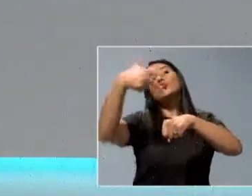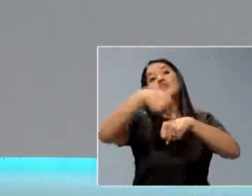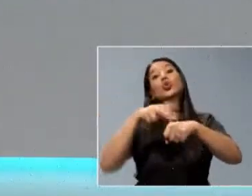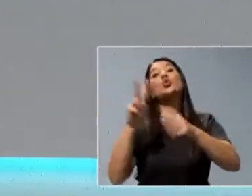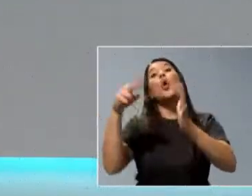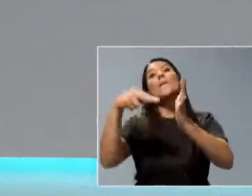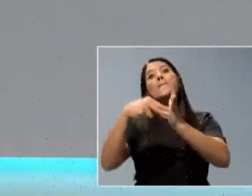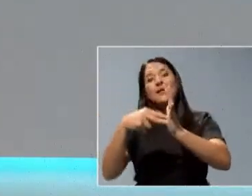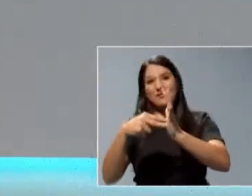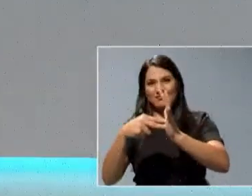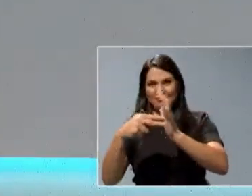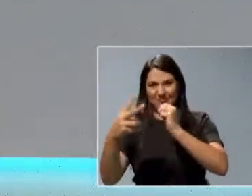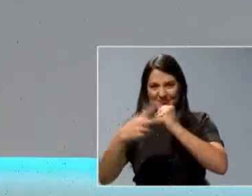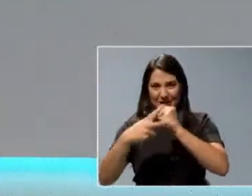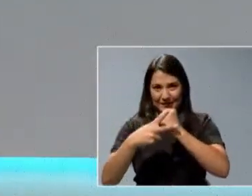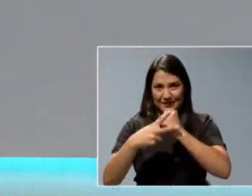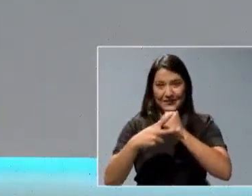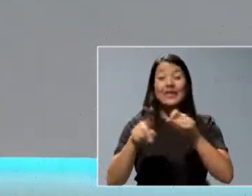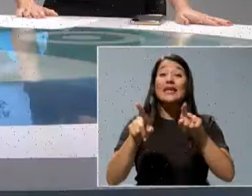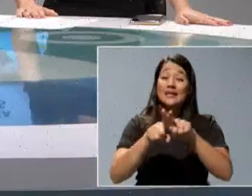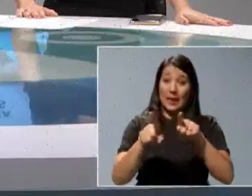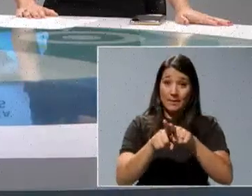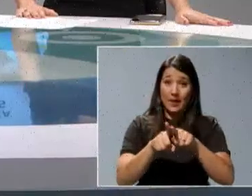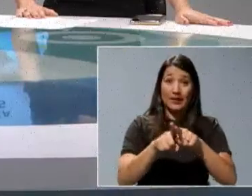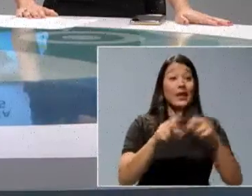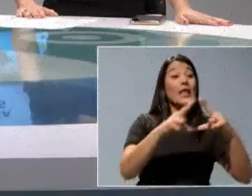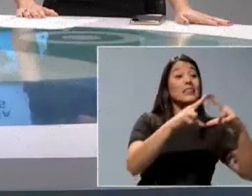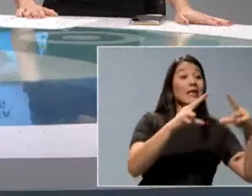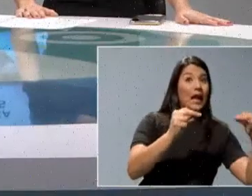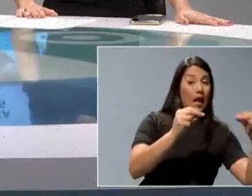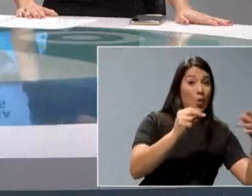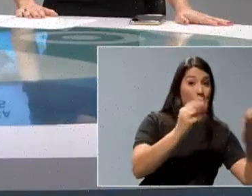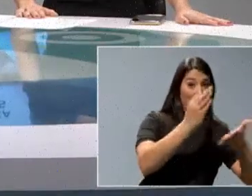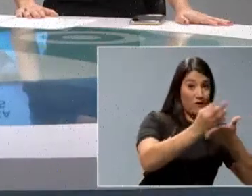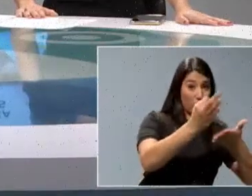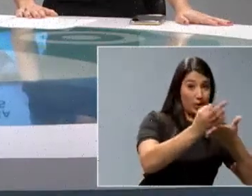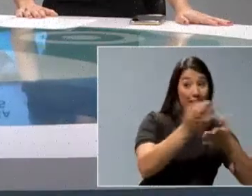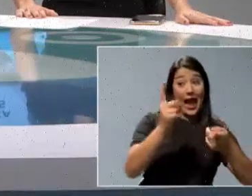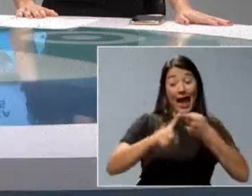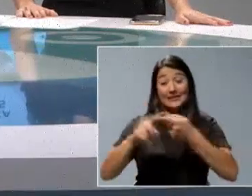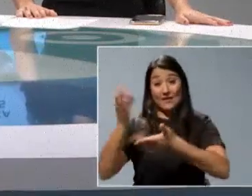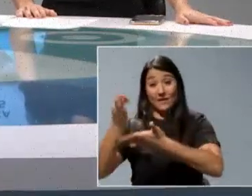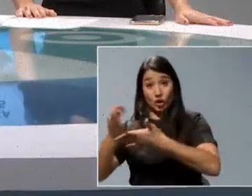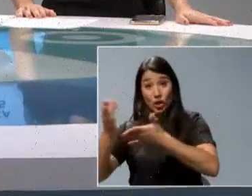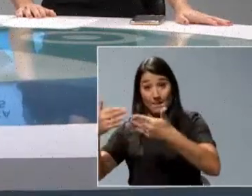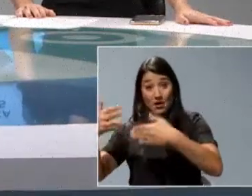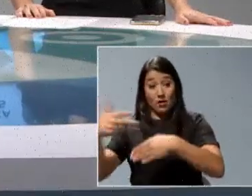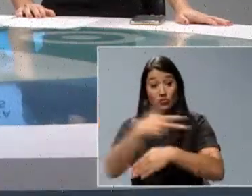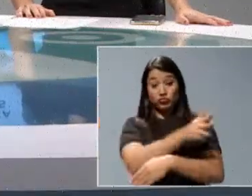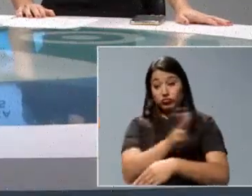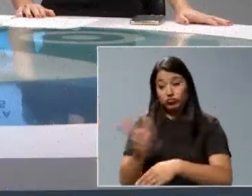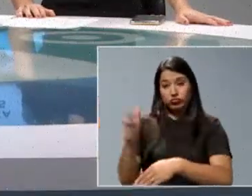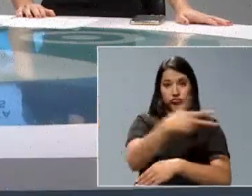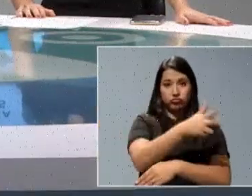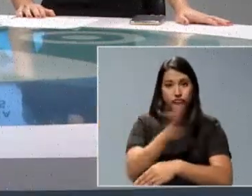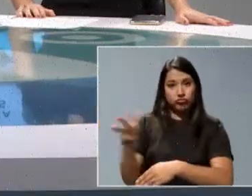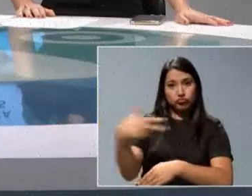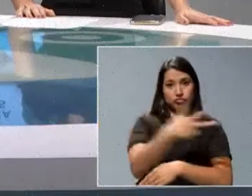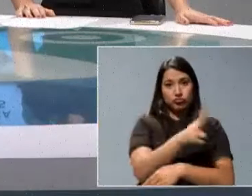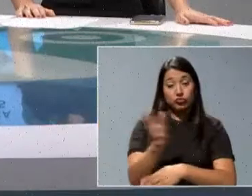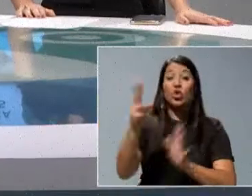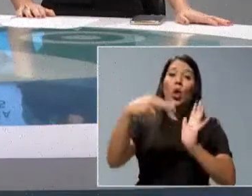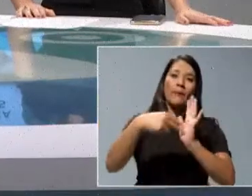2.775 veces de frontera a frontera entre Nicaragua y Panamá el territorio nacional. O sea que es mucho el combustible que se ha robado. Hay que dejar claro que